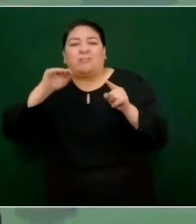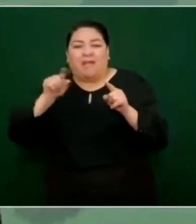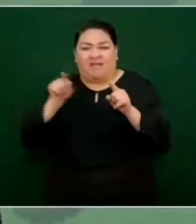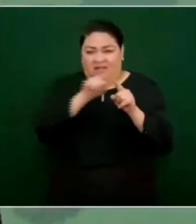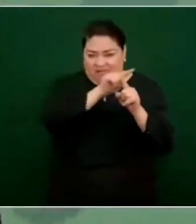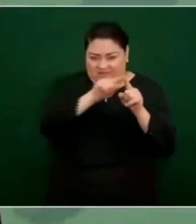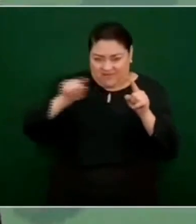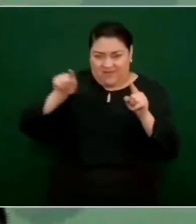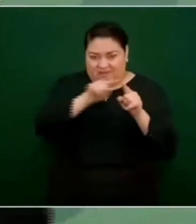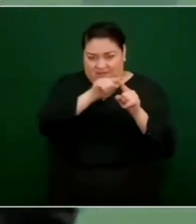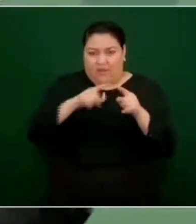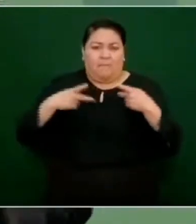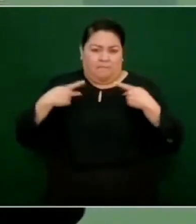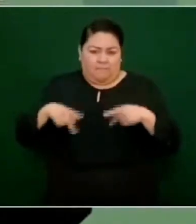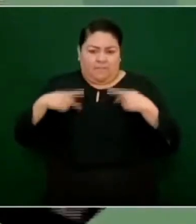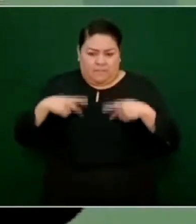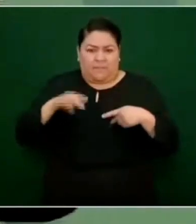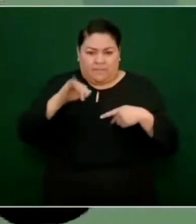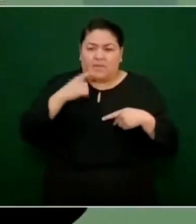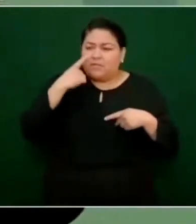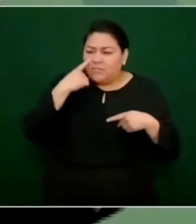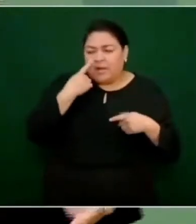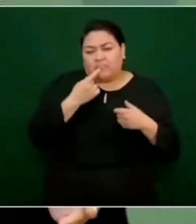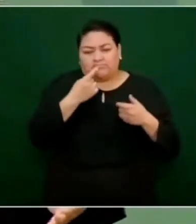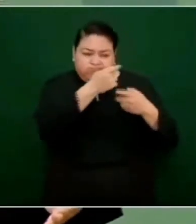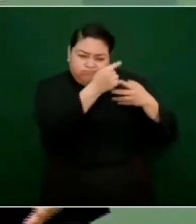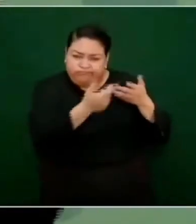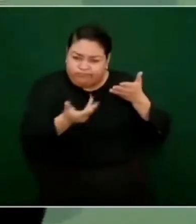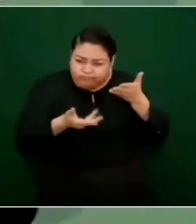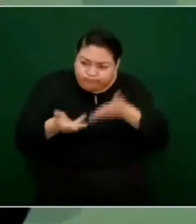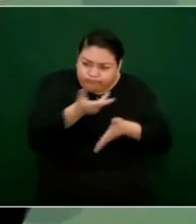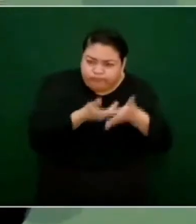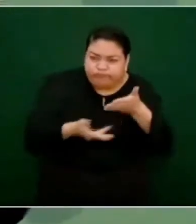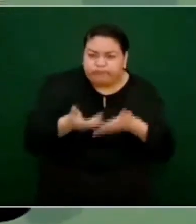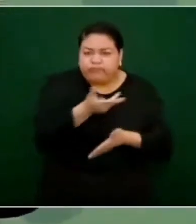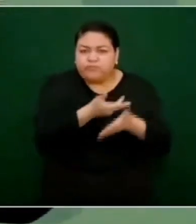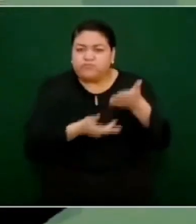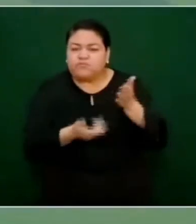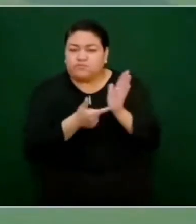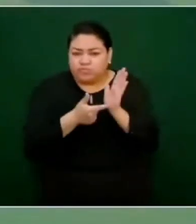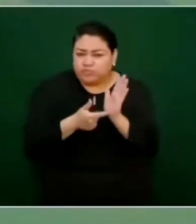gente, si se les da opciones, si se les